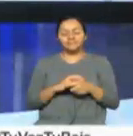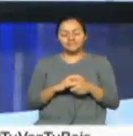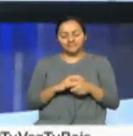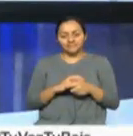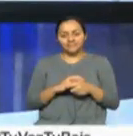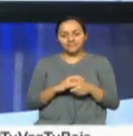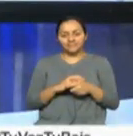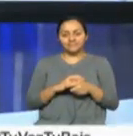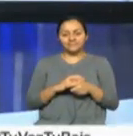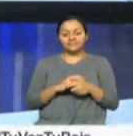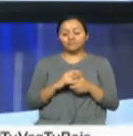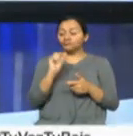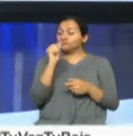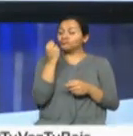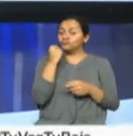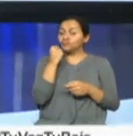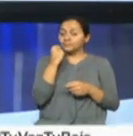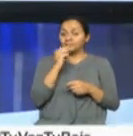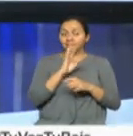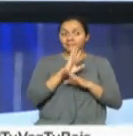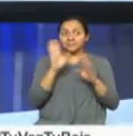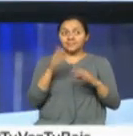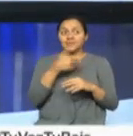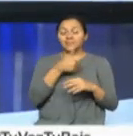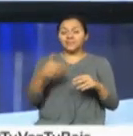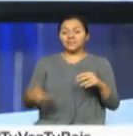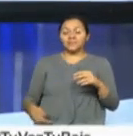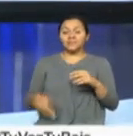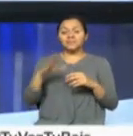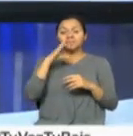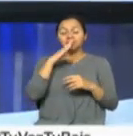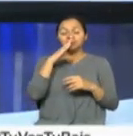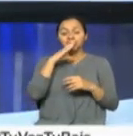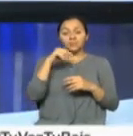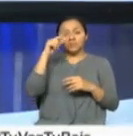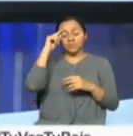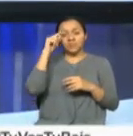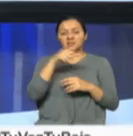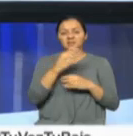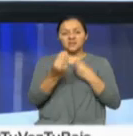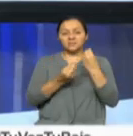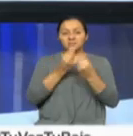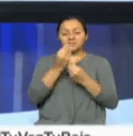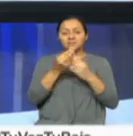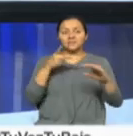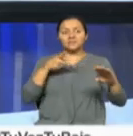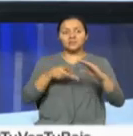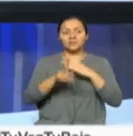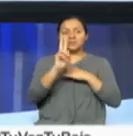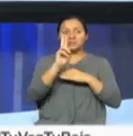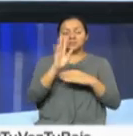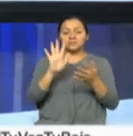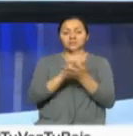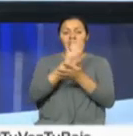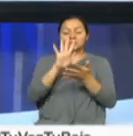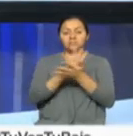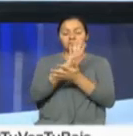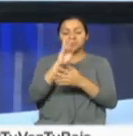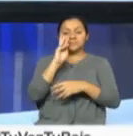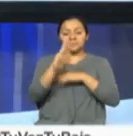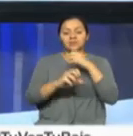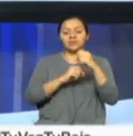Bien, y esto sucedió hace pocos minutos. El presidente de la República, Rafael Correa, inauguró la unidad educativa del